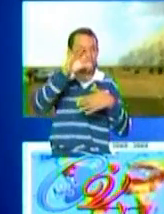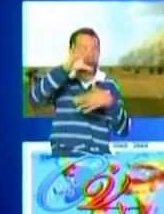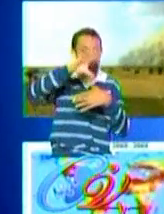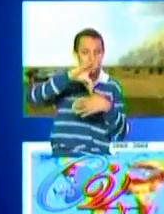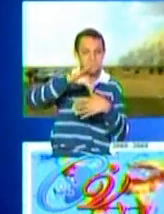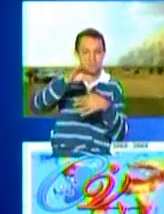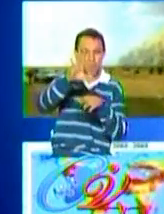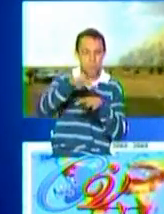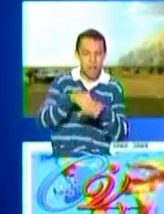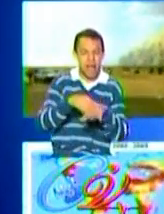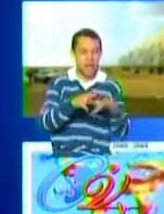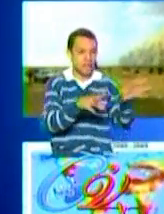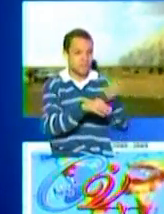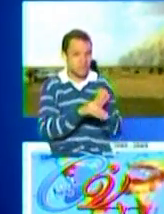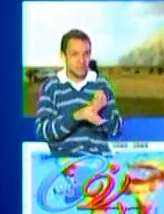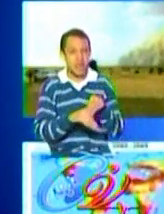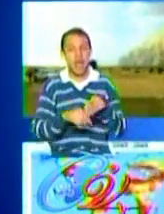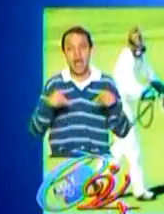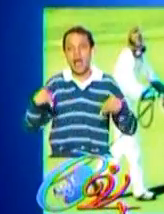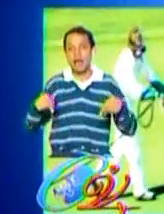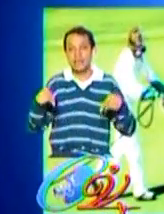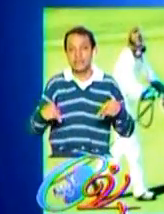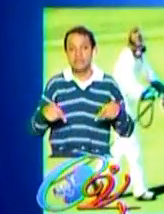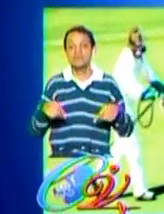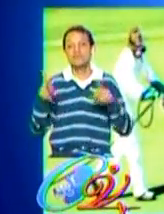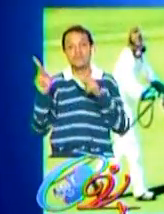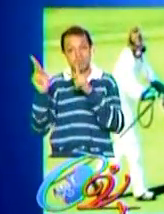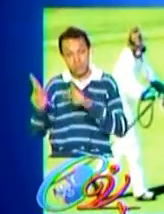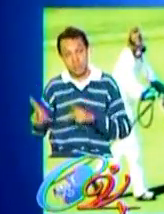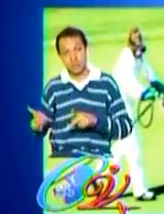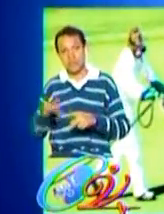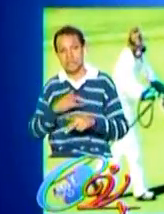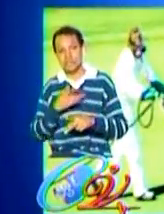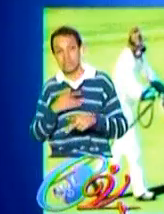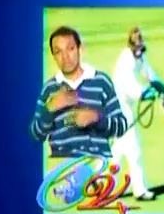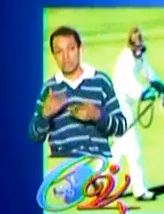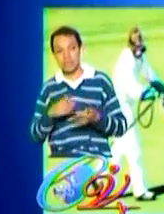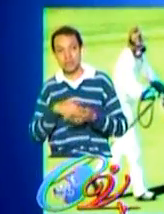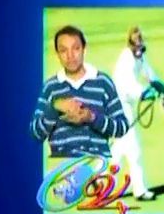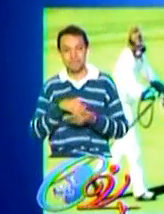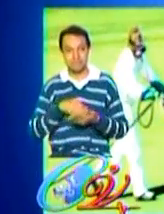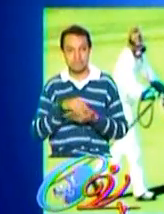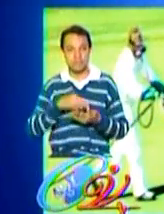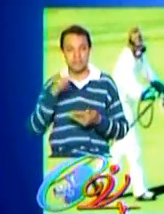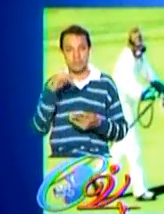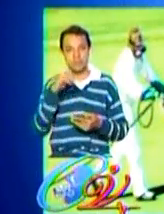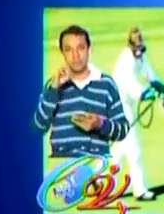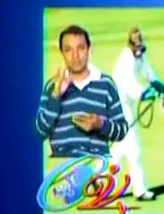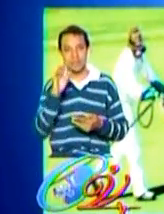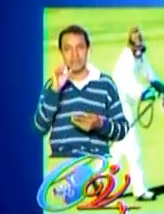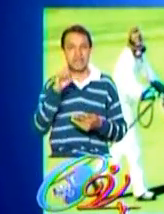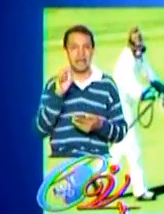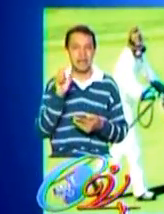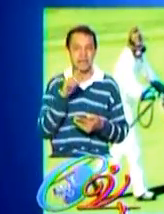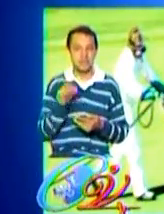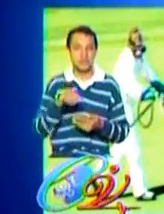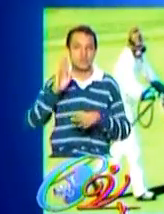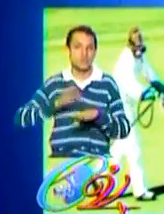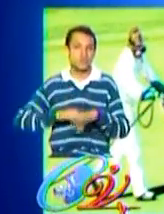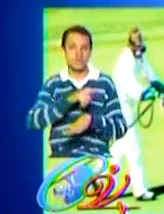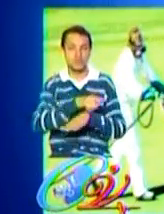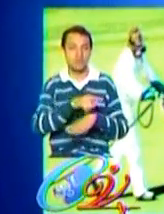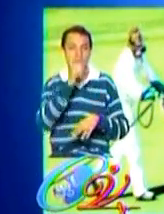ejemplo, tuvimos varios casos de personas pues con altos niveles de metales y básicamente era por este fenómeno,